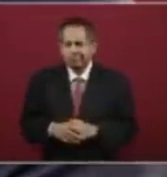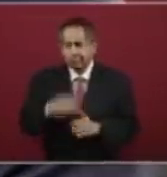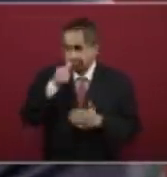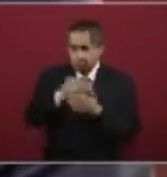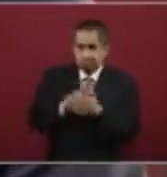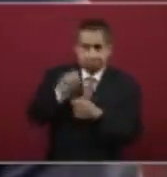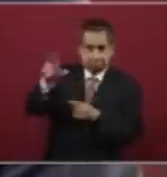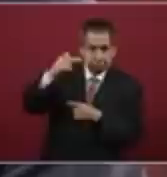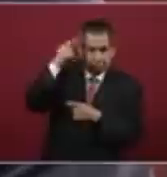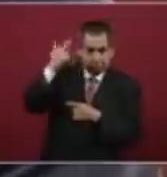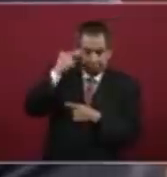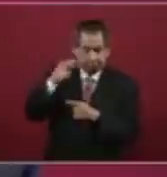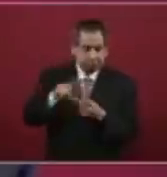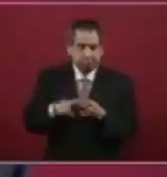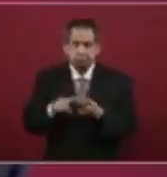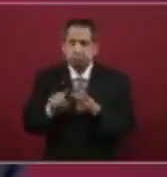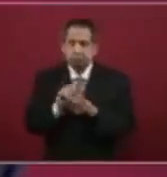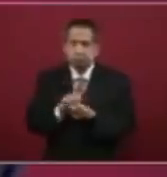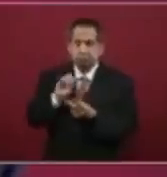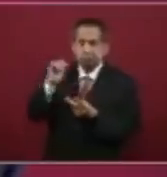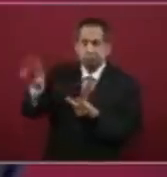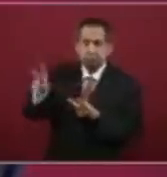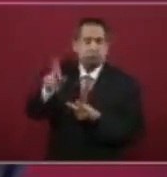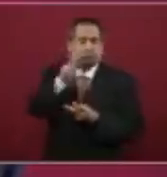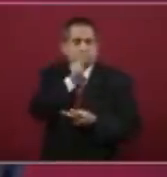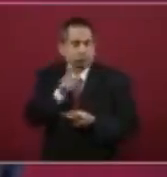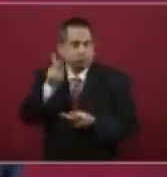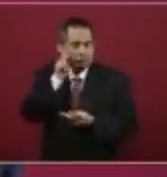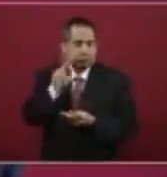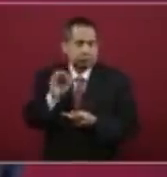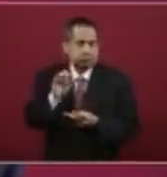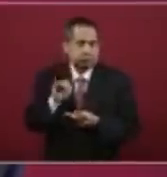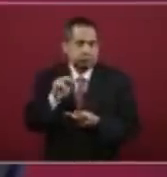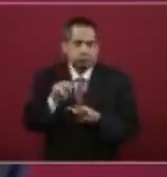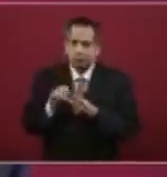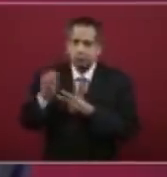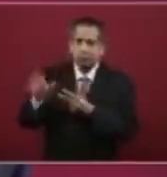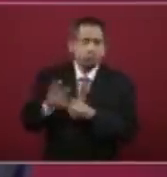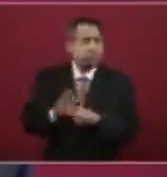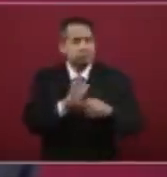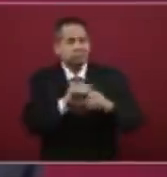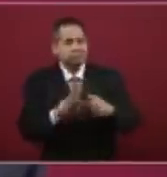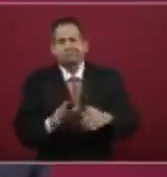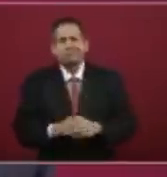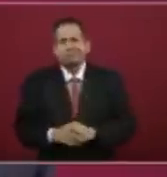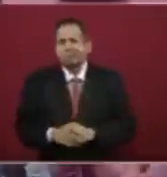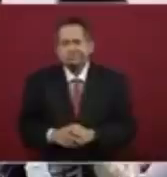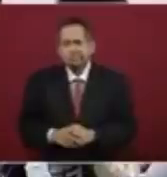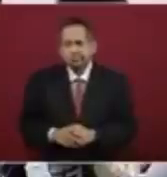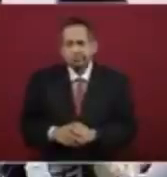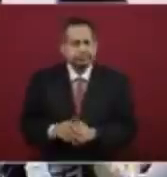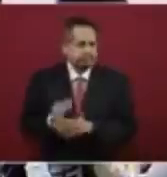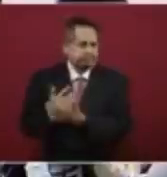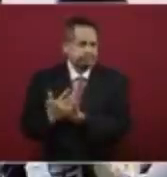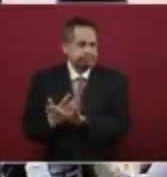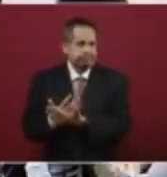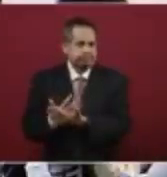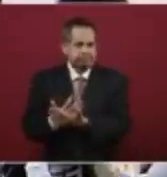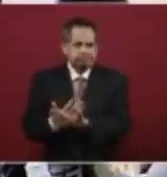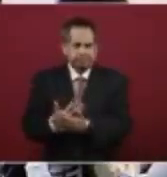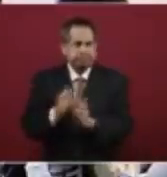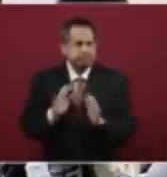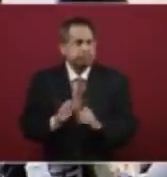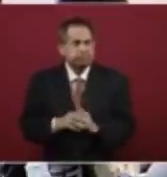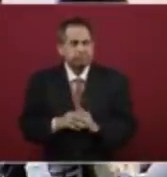que se envió al Papa Francisco, para esperar